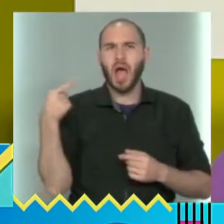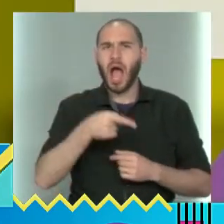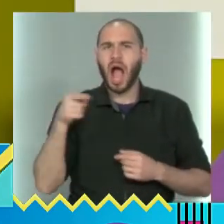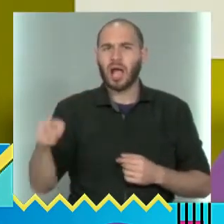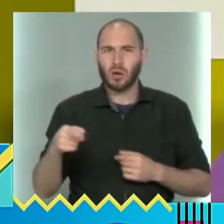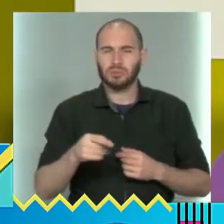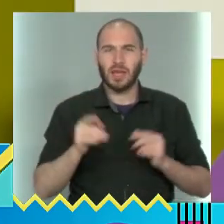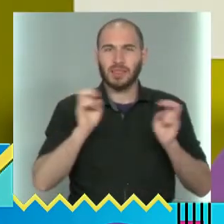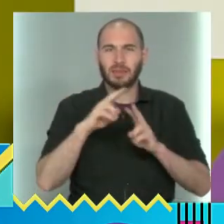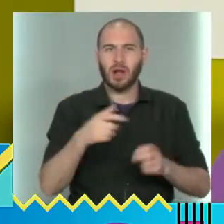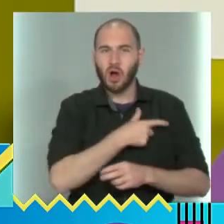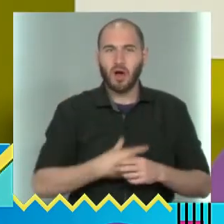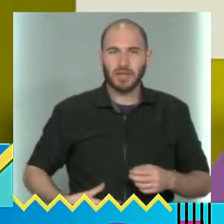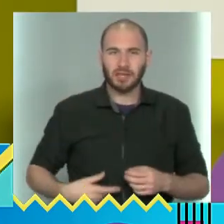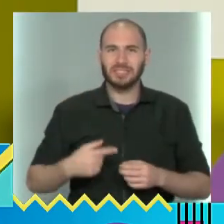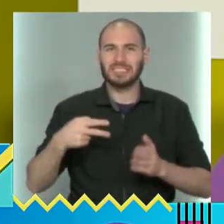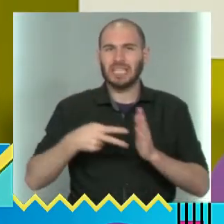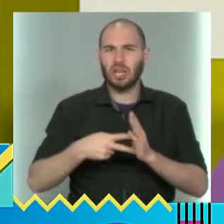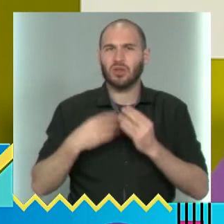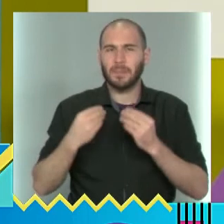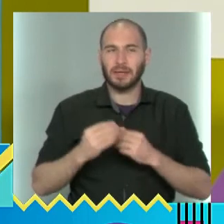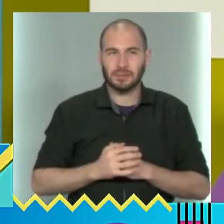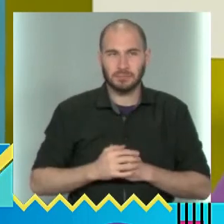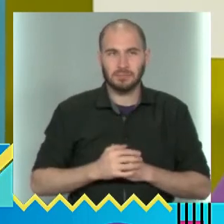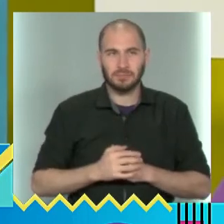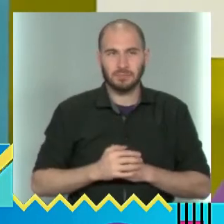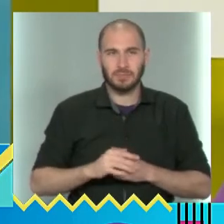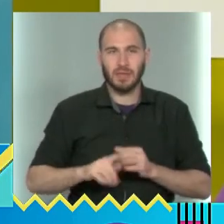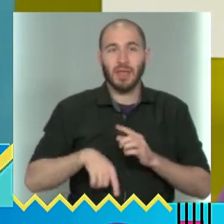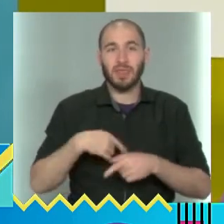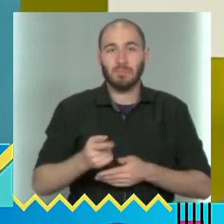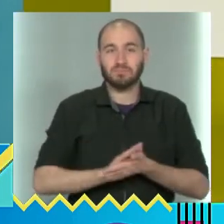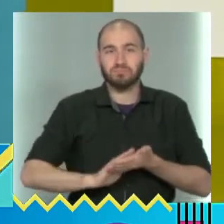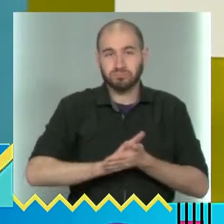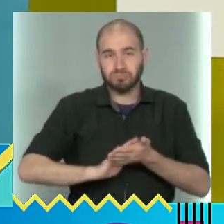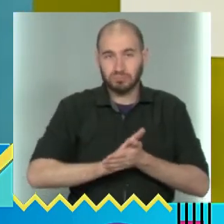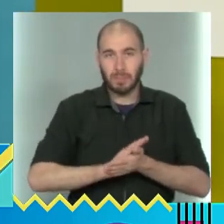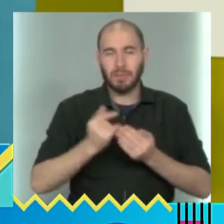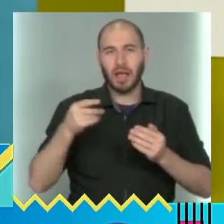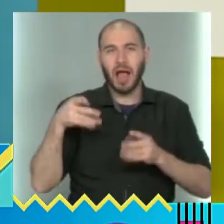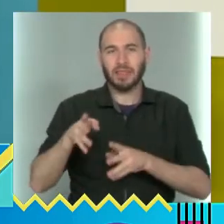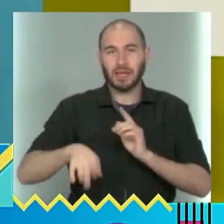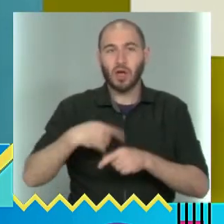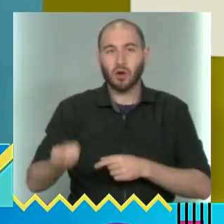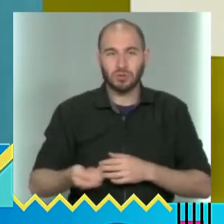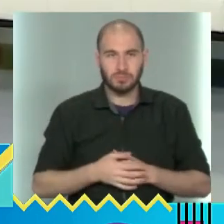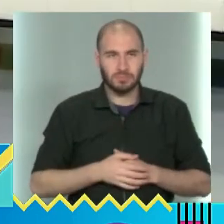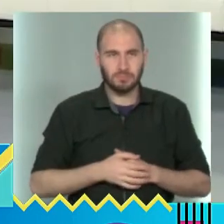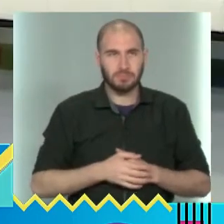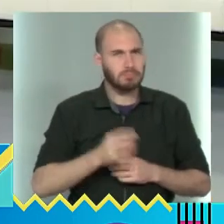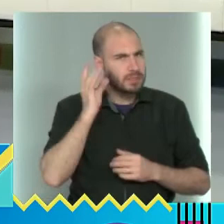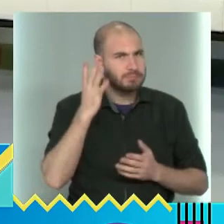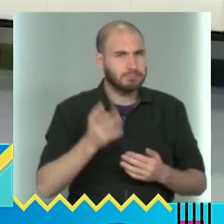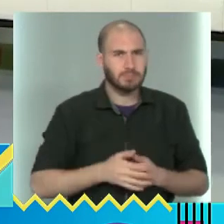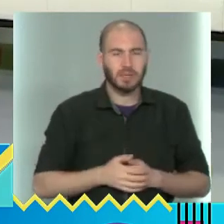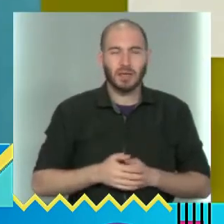acusaciones sobre el gobierno sirio, ¿no? que después da el argumento para otros ataques, ¿no? ¿Cómo?